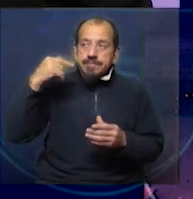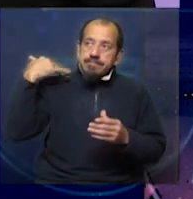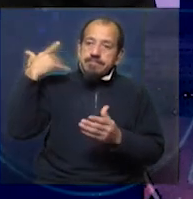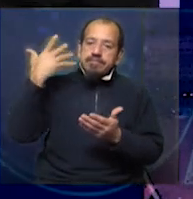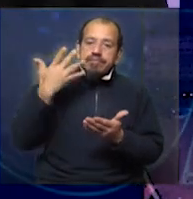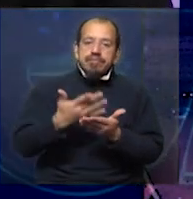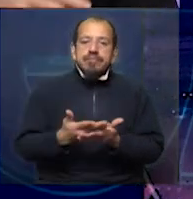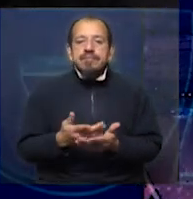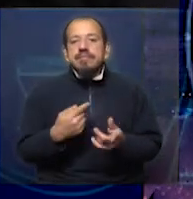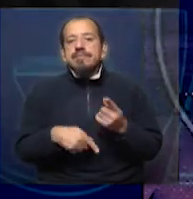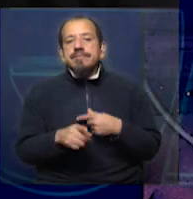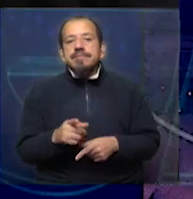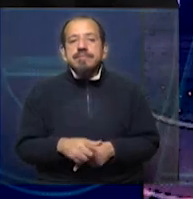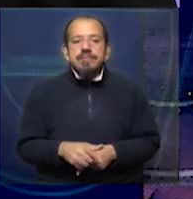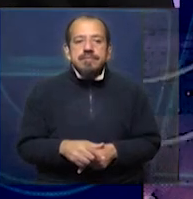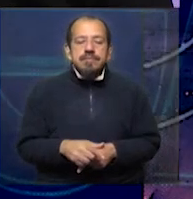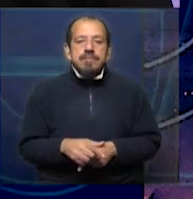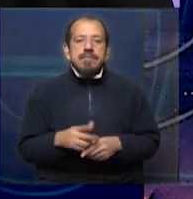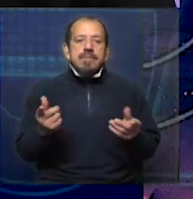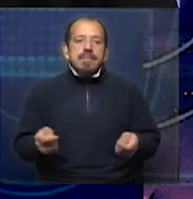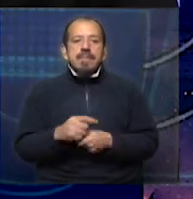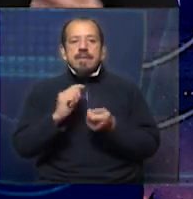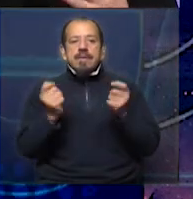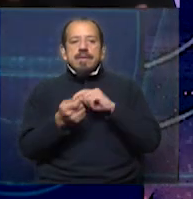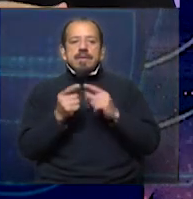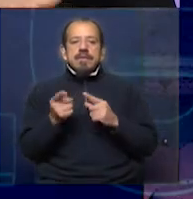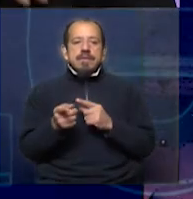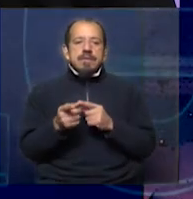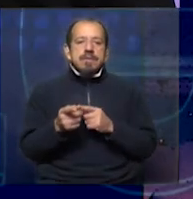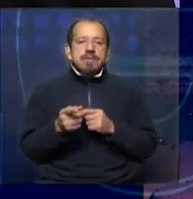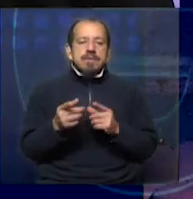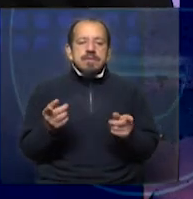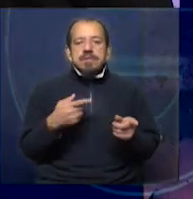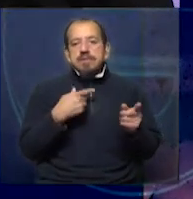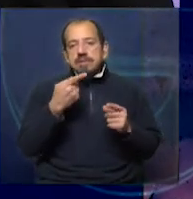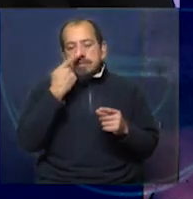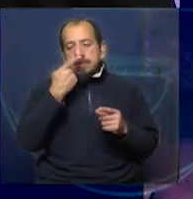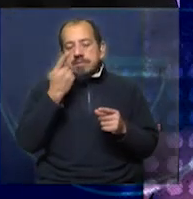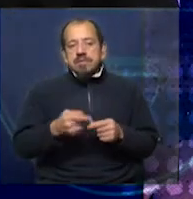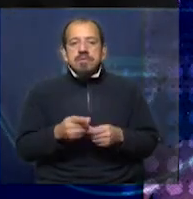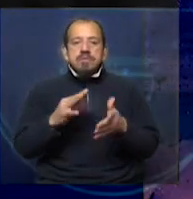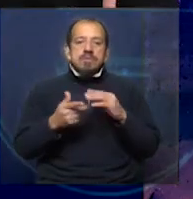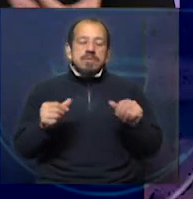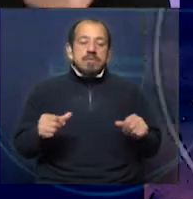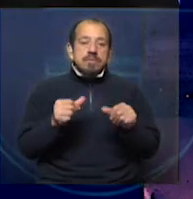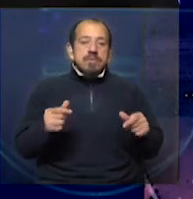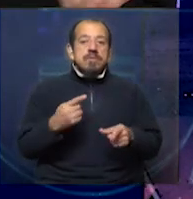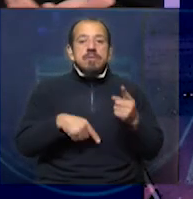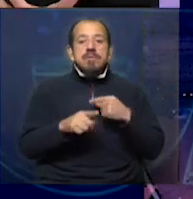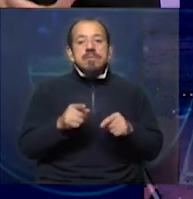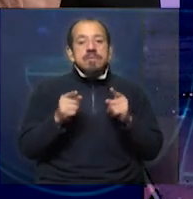bueno, sus cambios a lo largo de su trayectoria, de lo que eran sus intereses, su forma de hacer, etc. Y